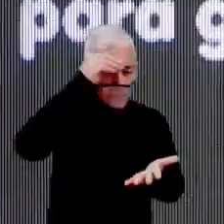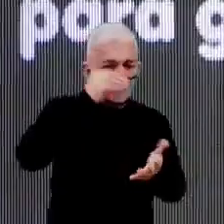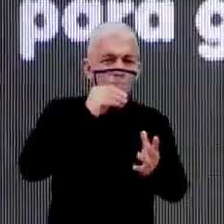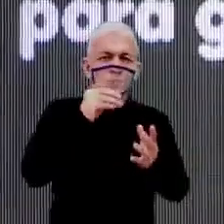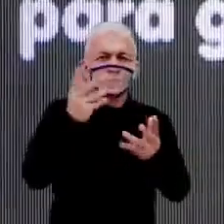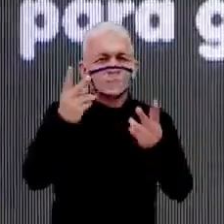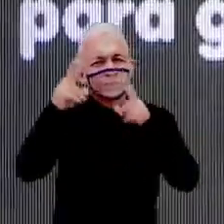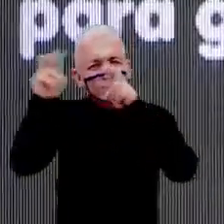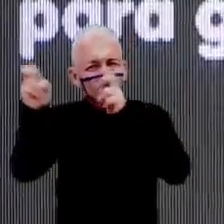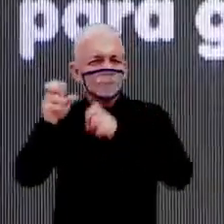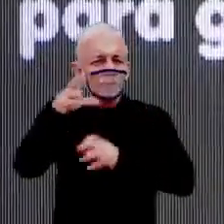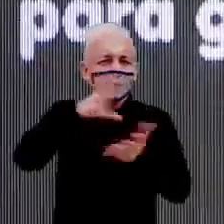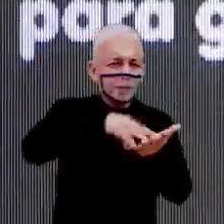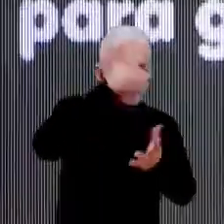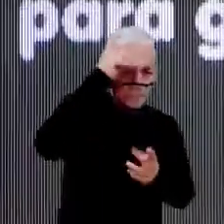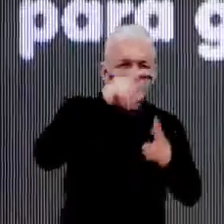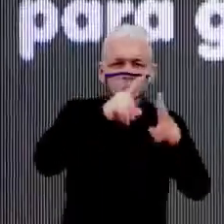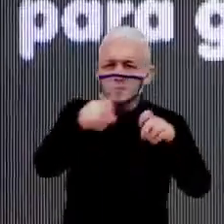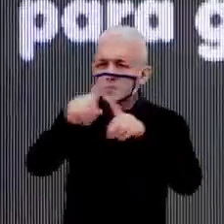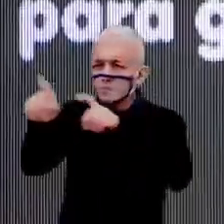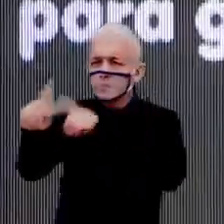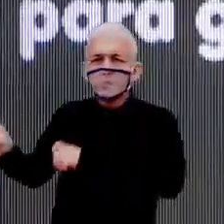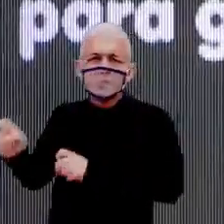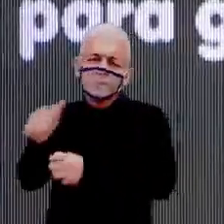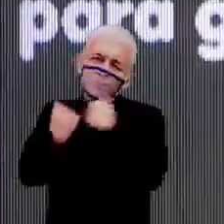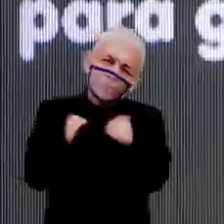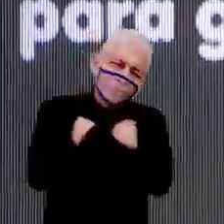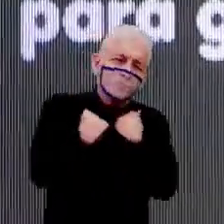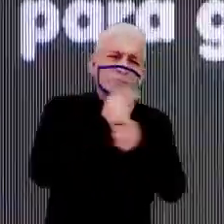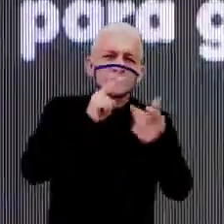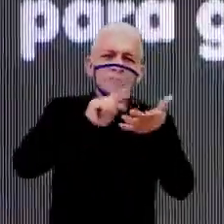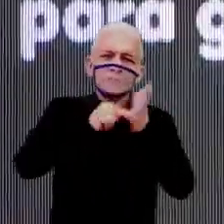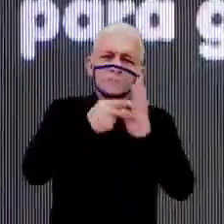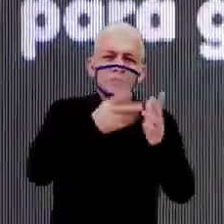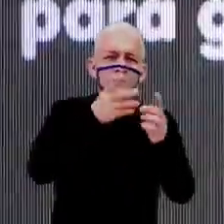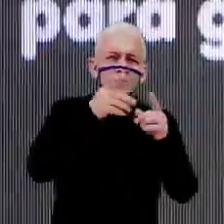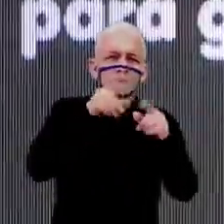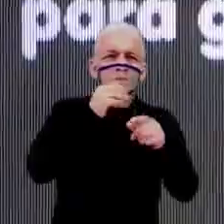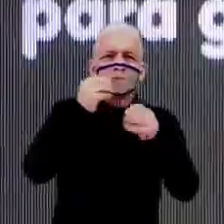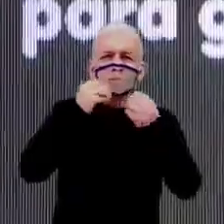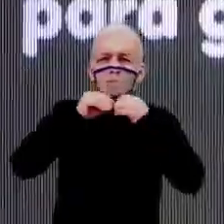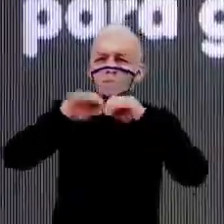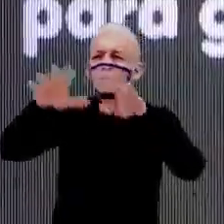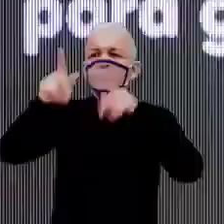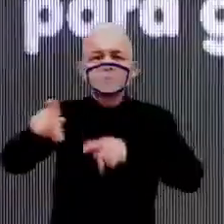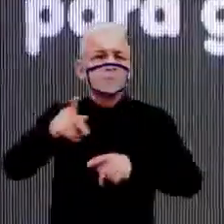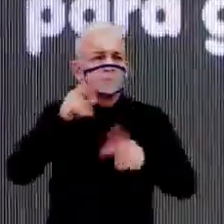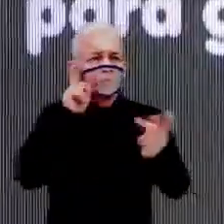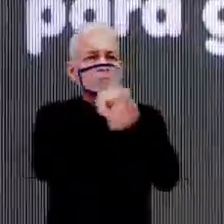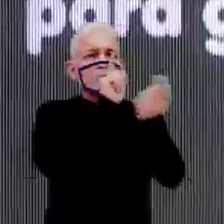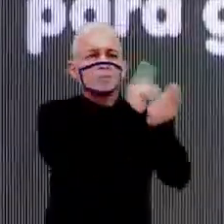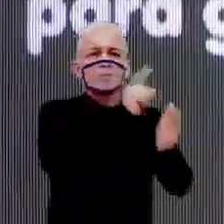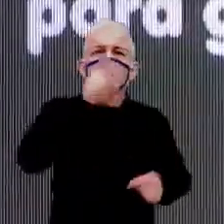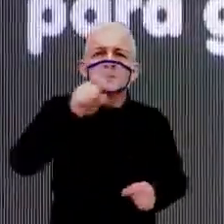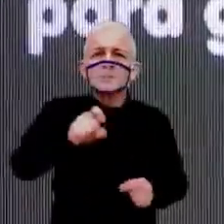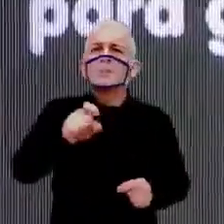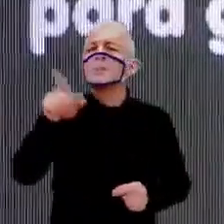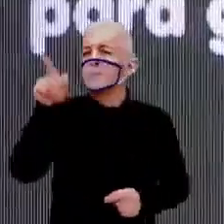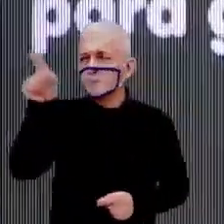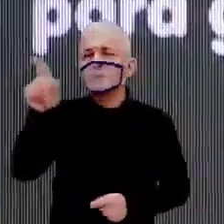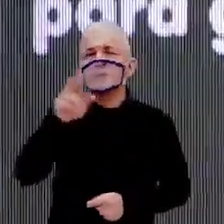de trabajar en la administración, de cogerle cariño a esto de lo público y de ver a la gente y saber cuáles son sus